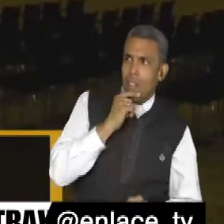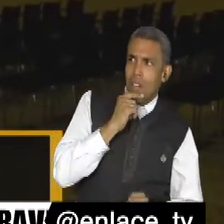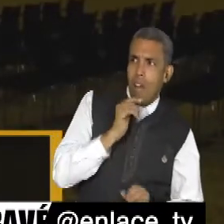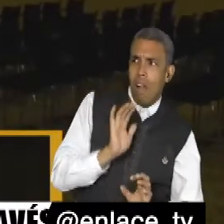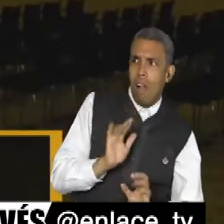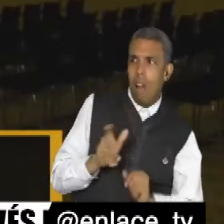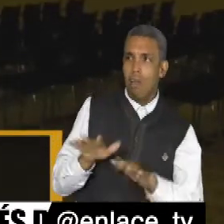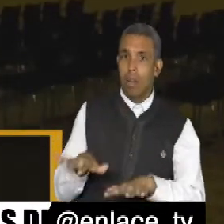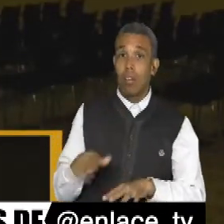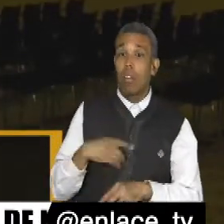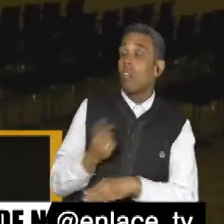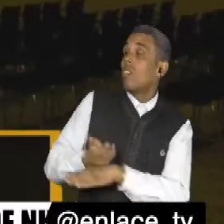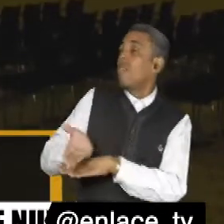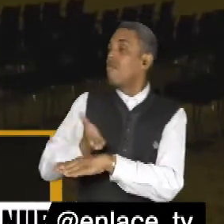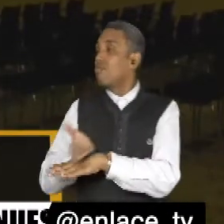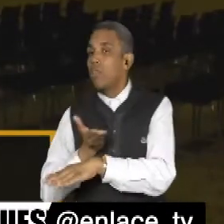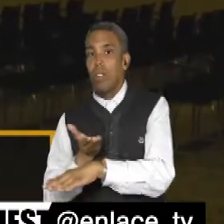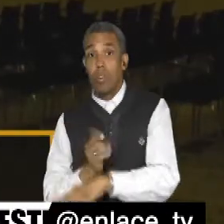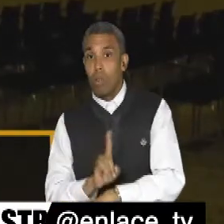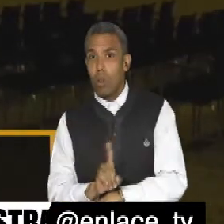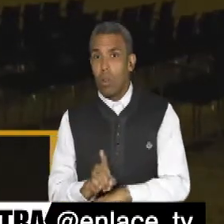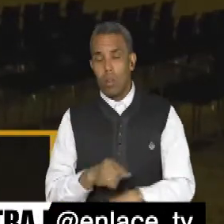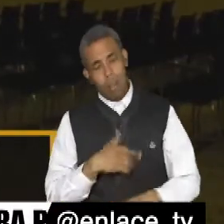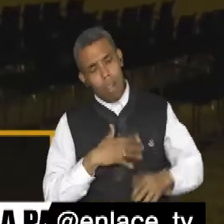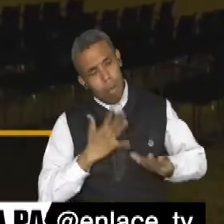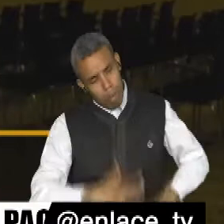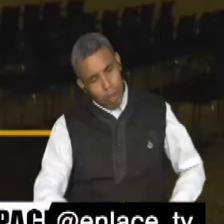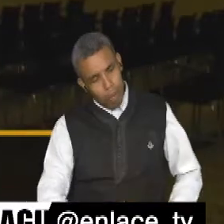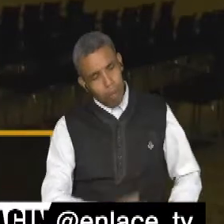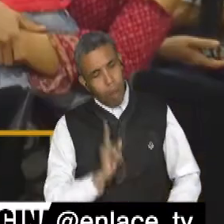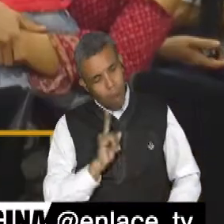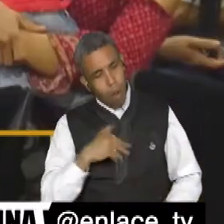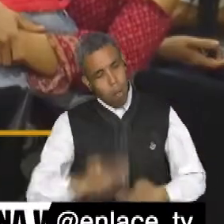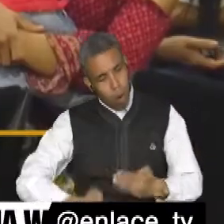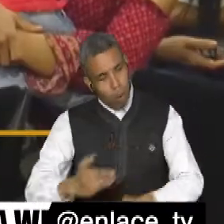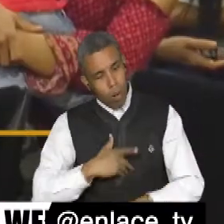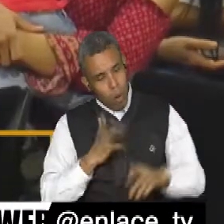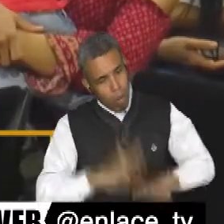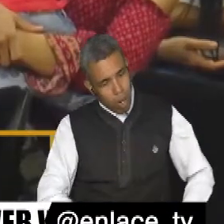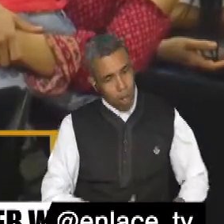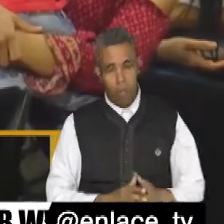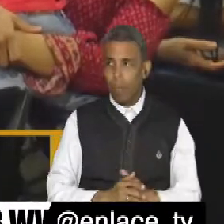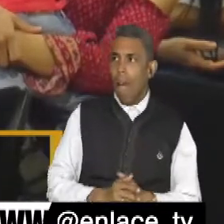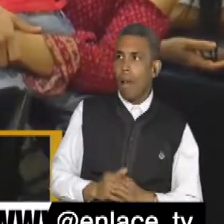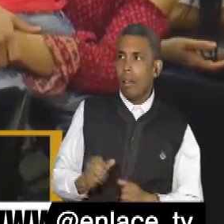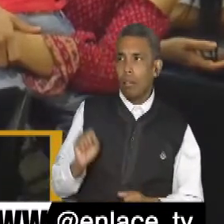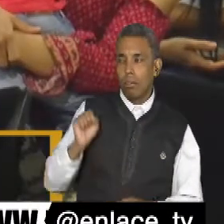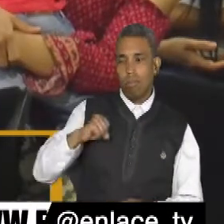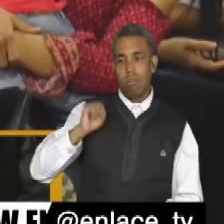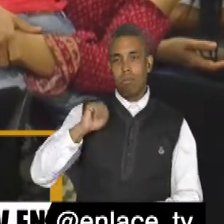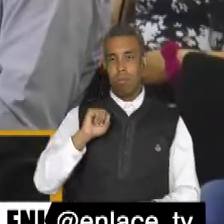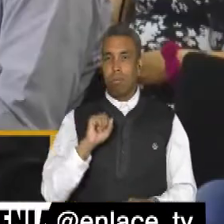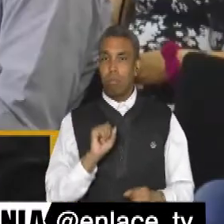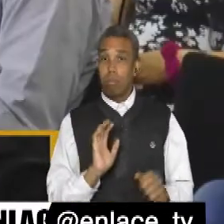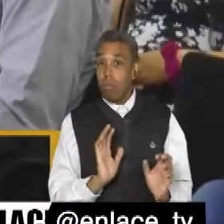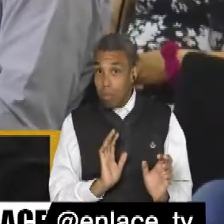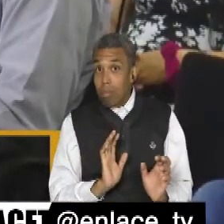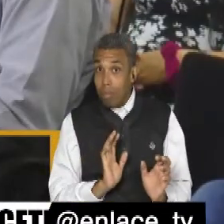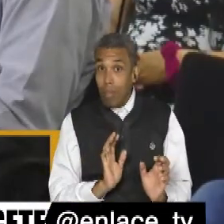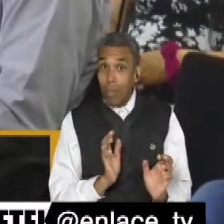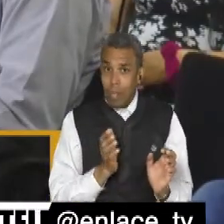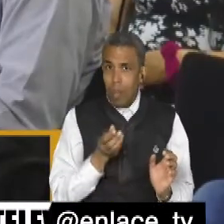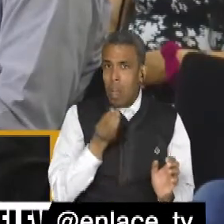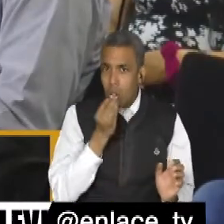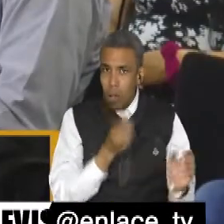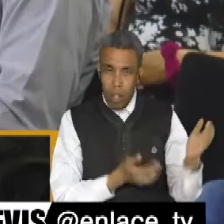Eso los tranquiliza mucho. Apacigua temores saber qué viene. La disciplina es desde siempre, desde que nacen. Hay que darles la comida a cierta